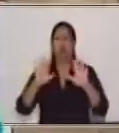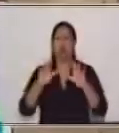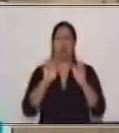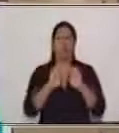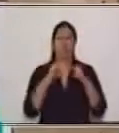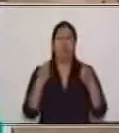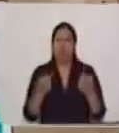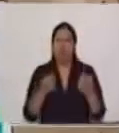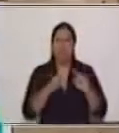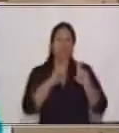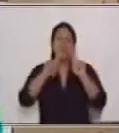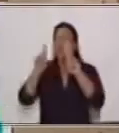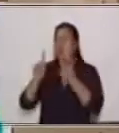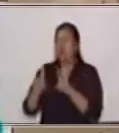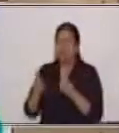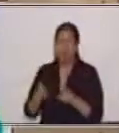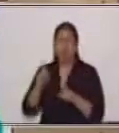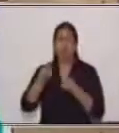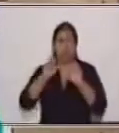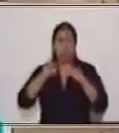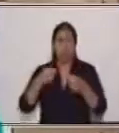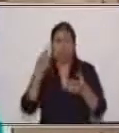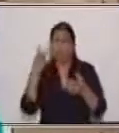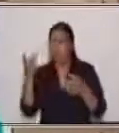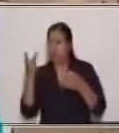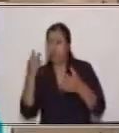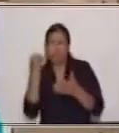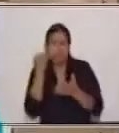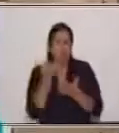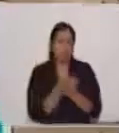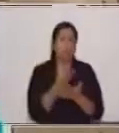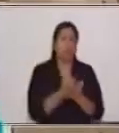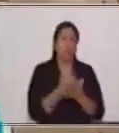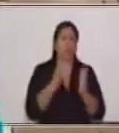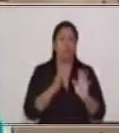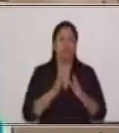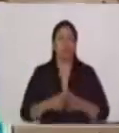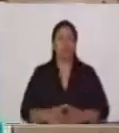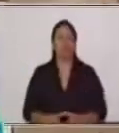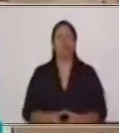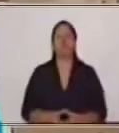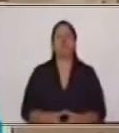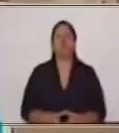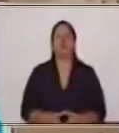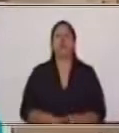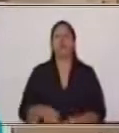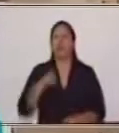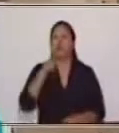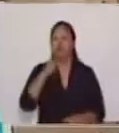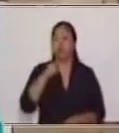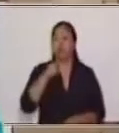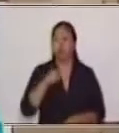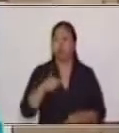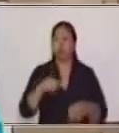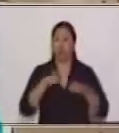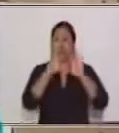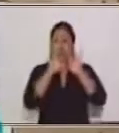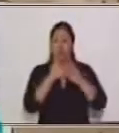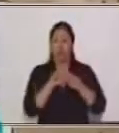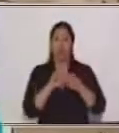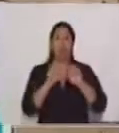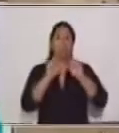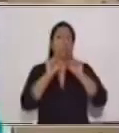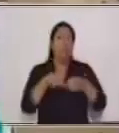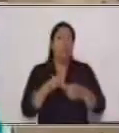lectura. Utiliza un tono formal. Debe evitarse entonces el humor, el